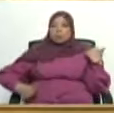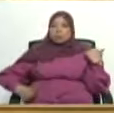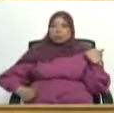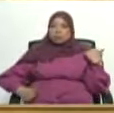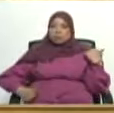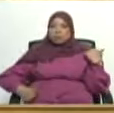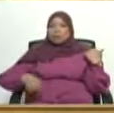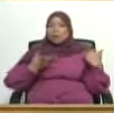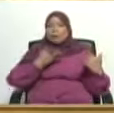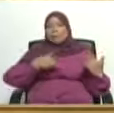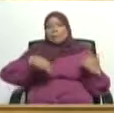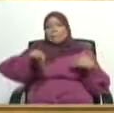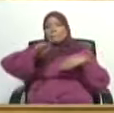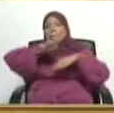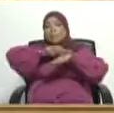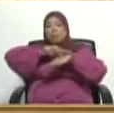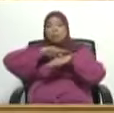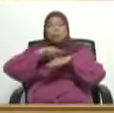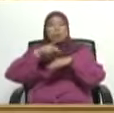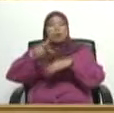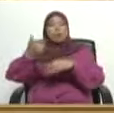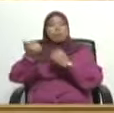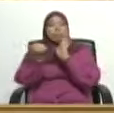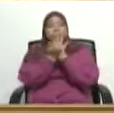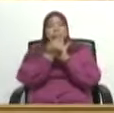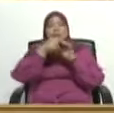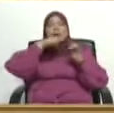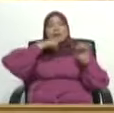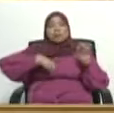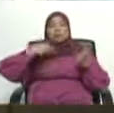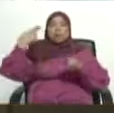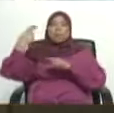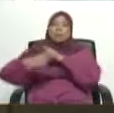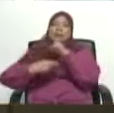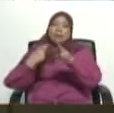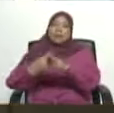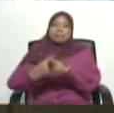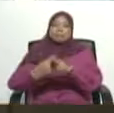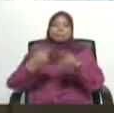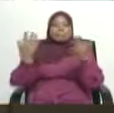los peores asesinos que haya conocido la historia de la humanidad.